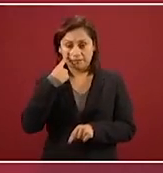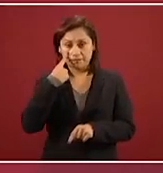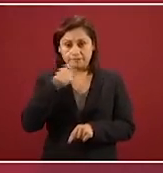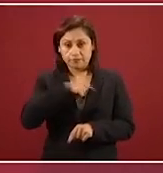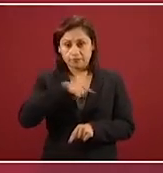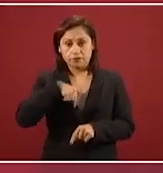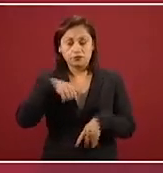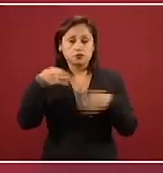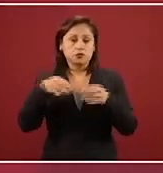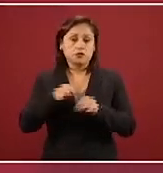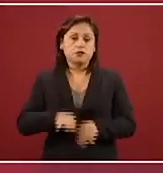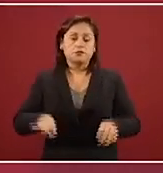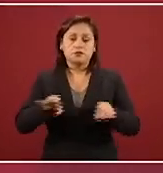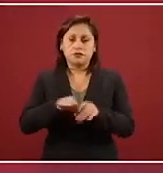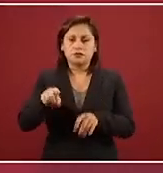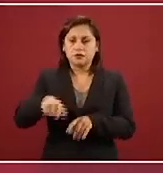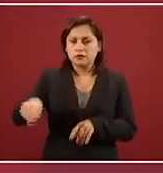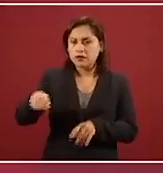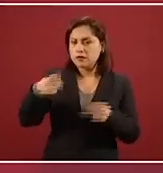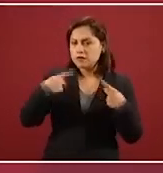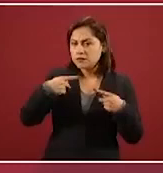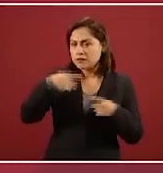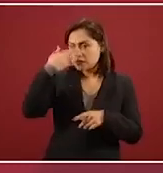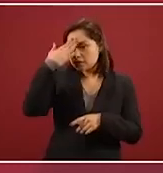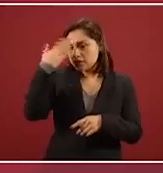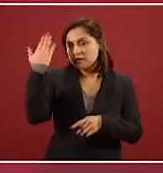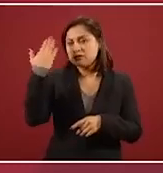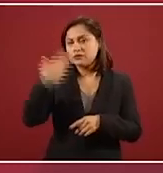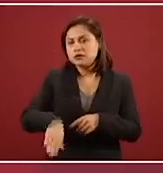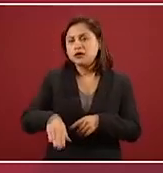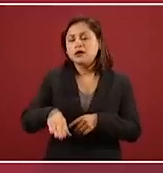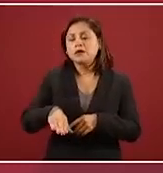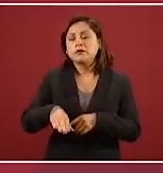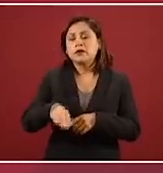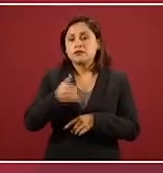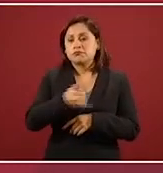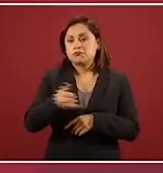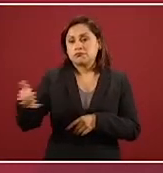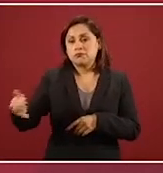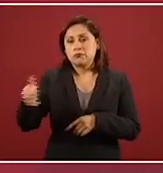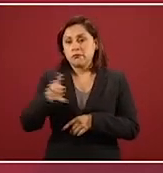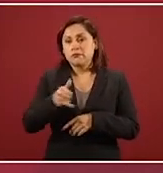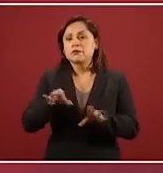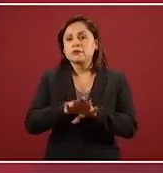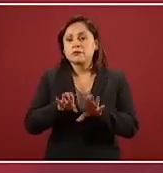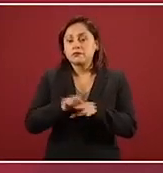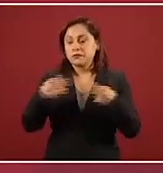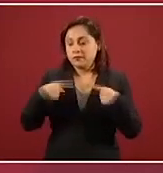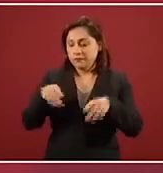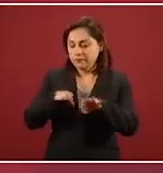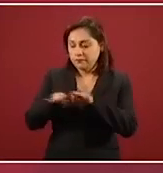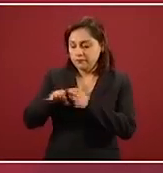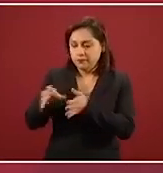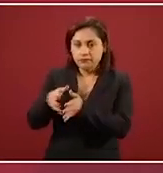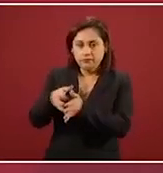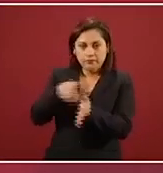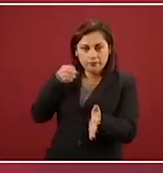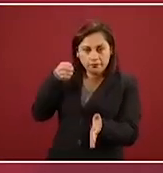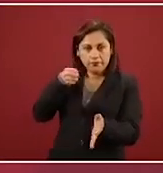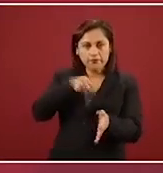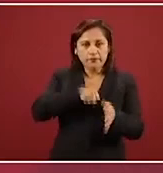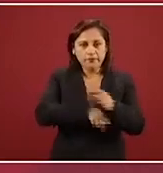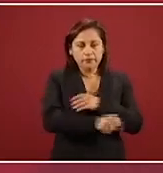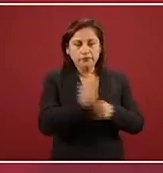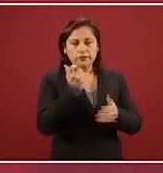Las personas recordarán que el Infonavit cobra los créditos a través de la nómina, es un cobro automático, pero quien pierde el